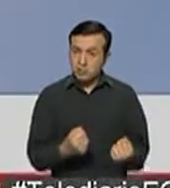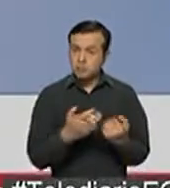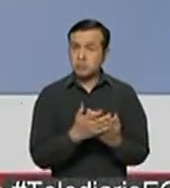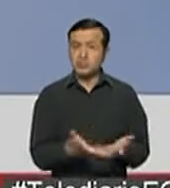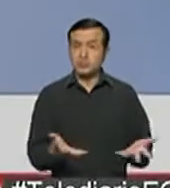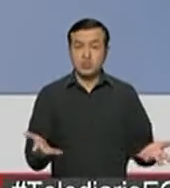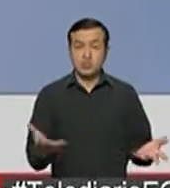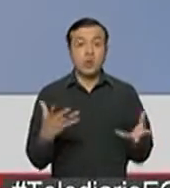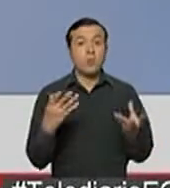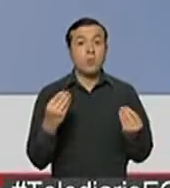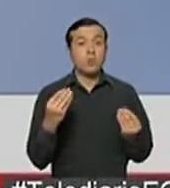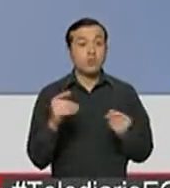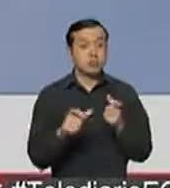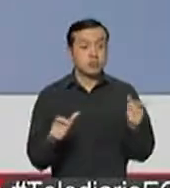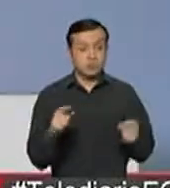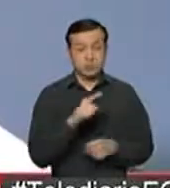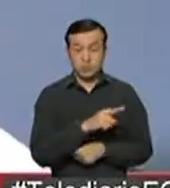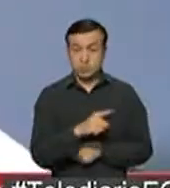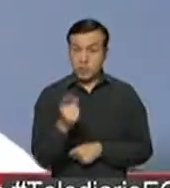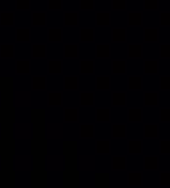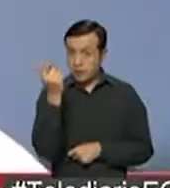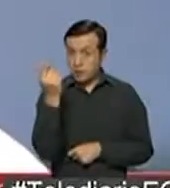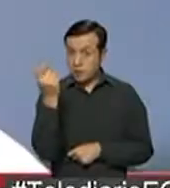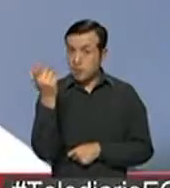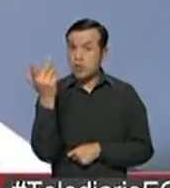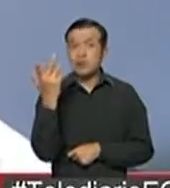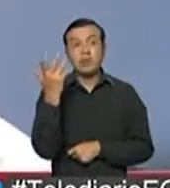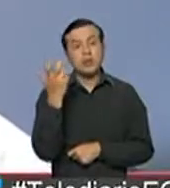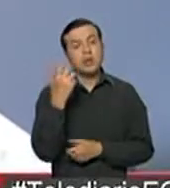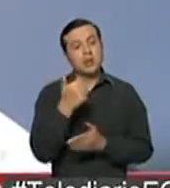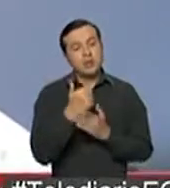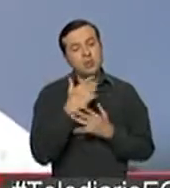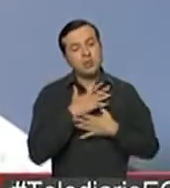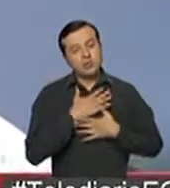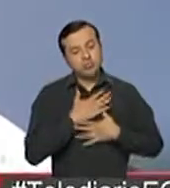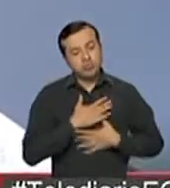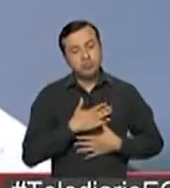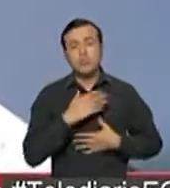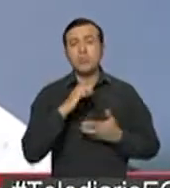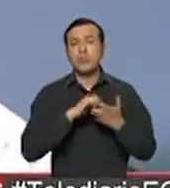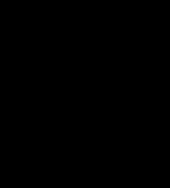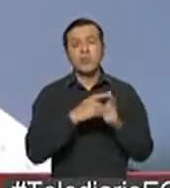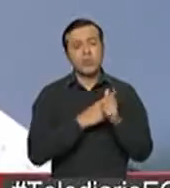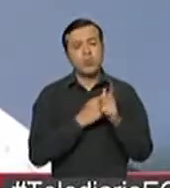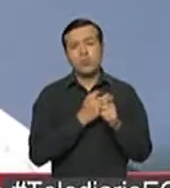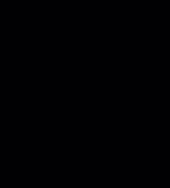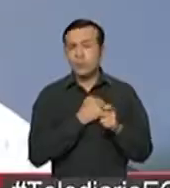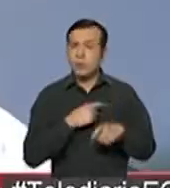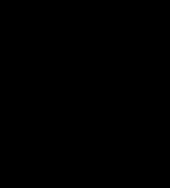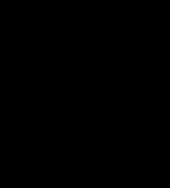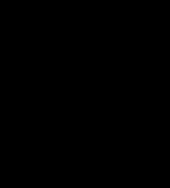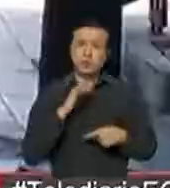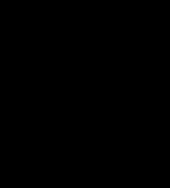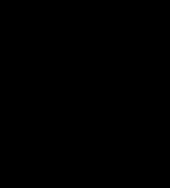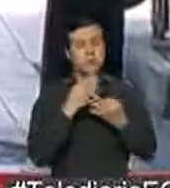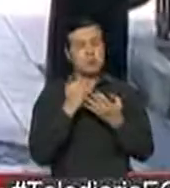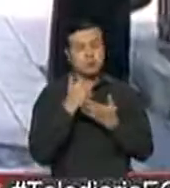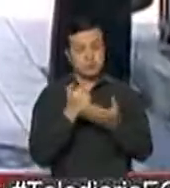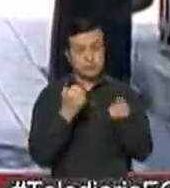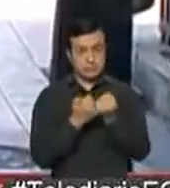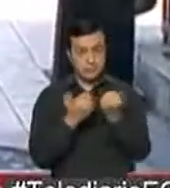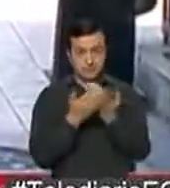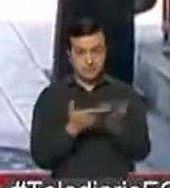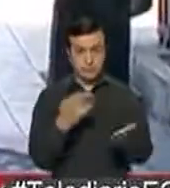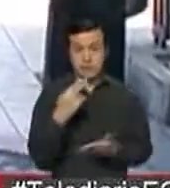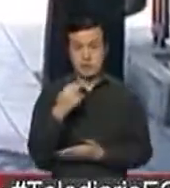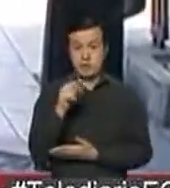manera que mucha gente con esos dineros piensa resolver problemas urgentes de su vida y de su familia. Henry